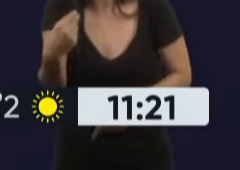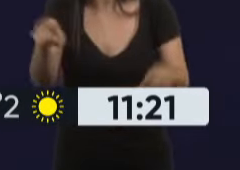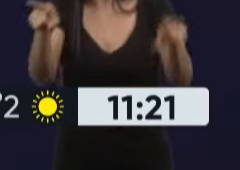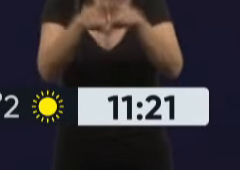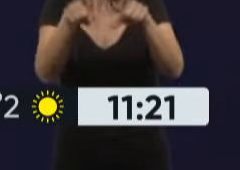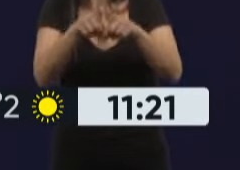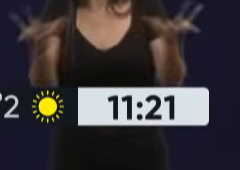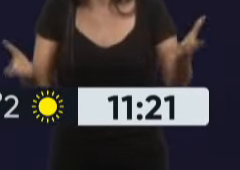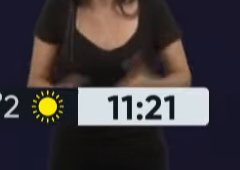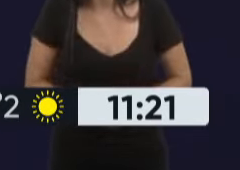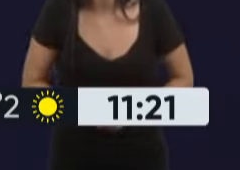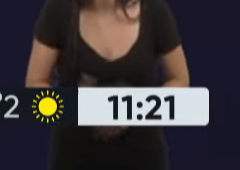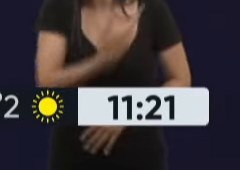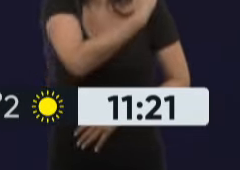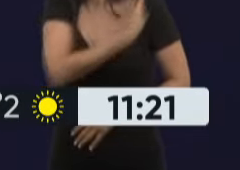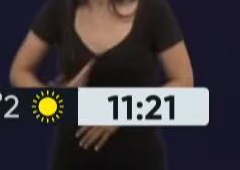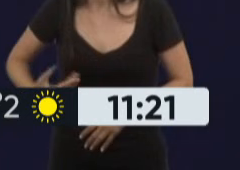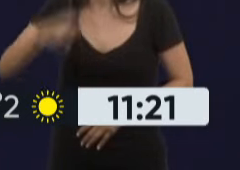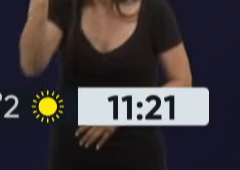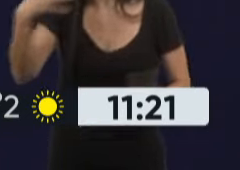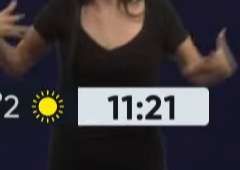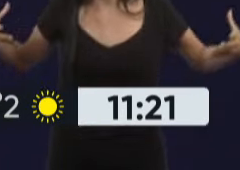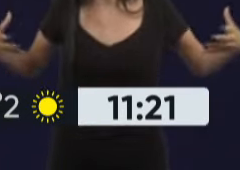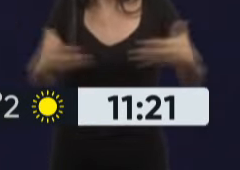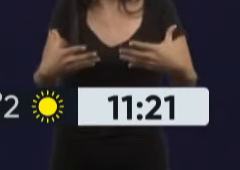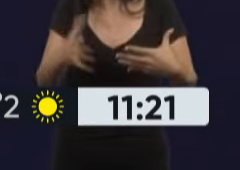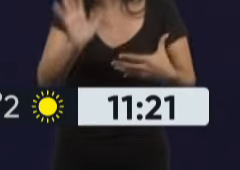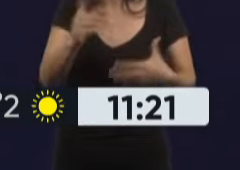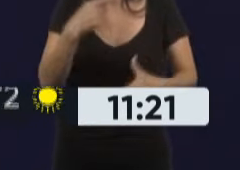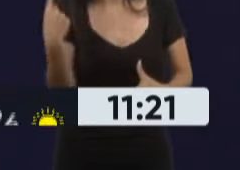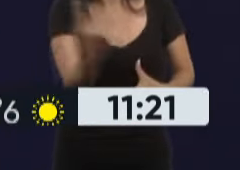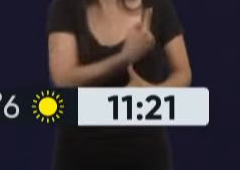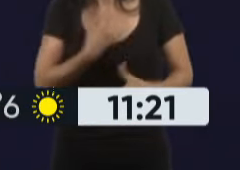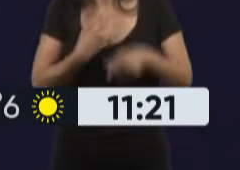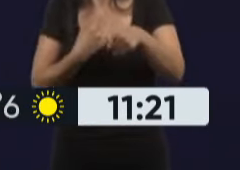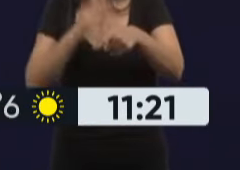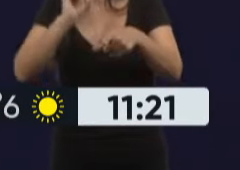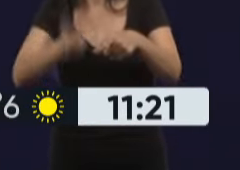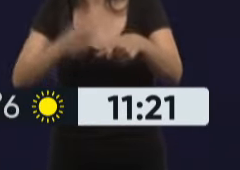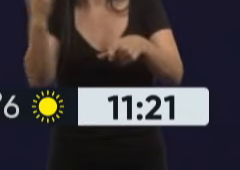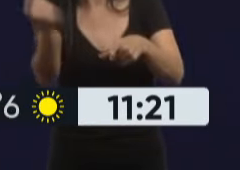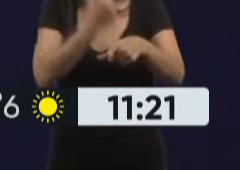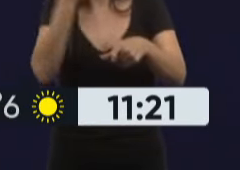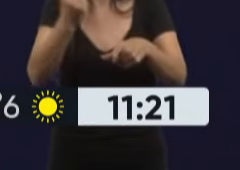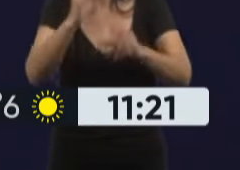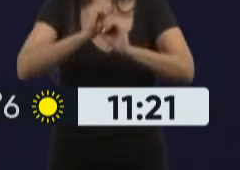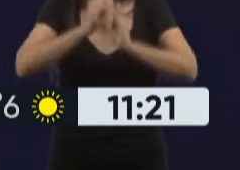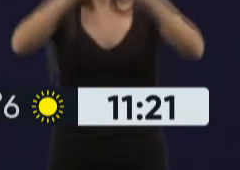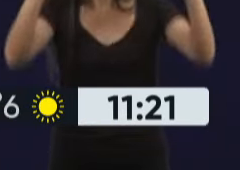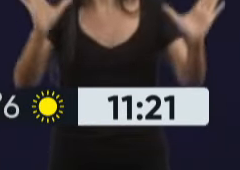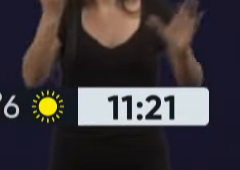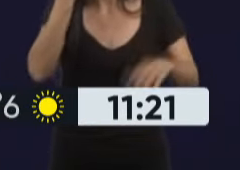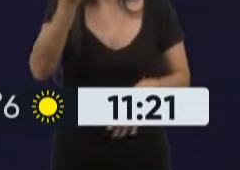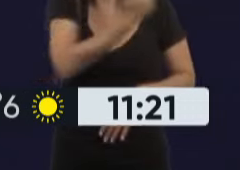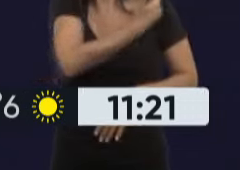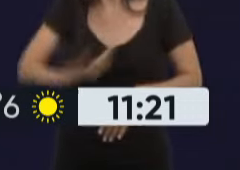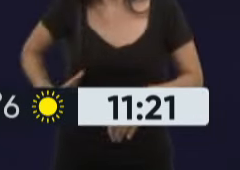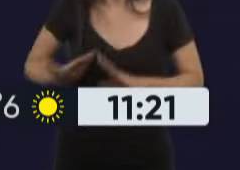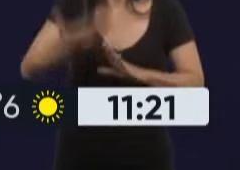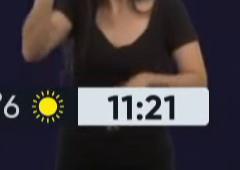respecta al gobierno nacional que me parece que también es una aclaración que hizo en varias oportunidades anoche el